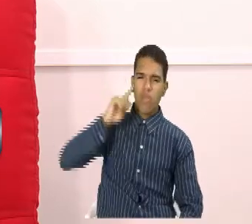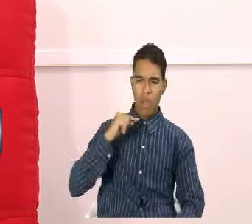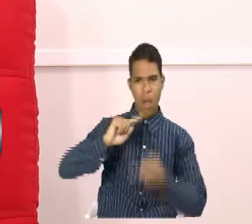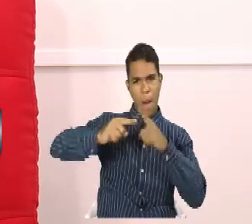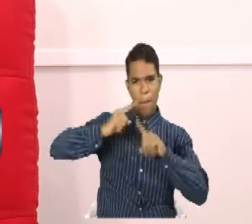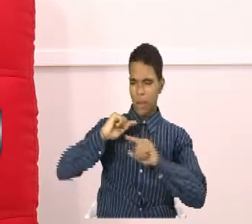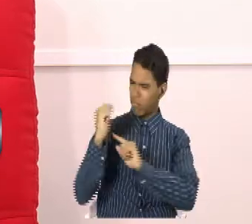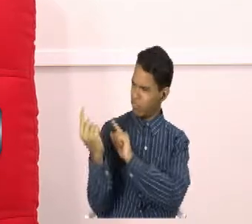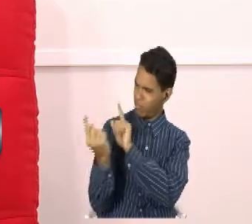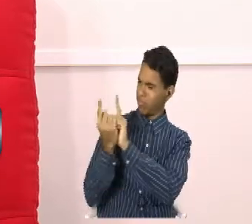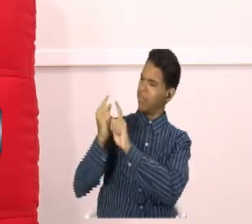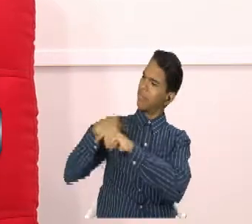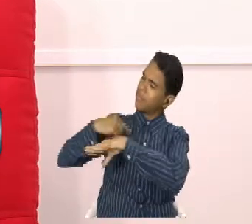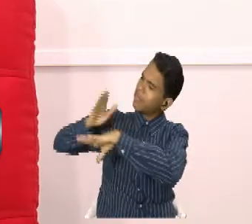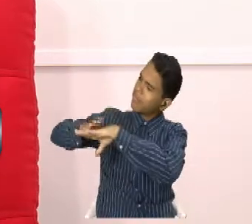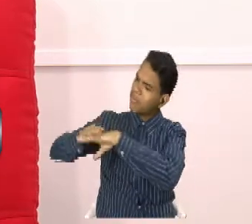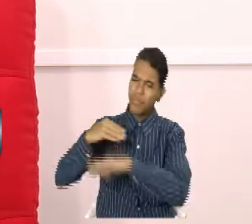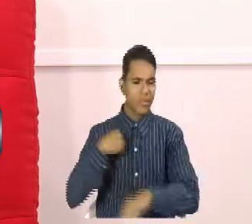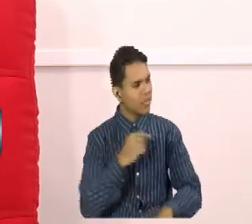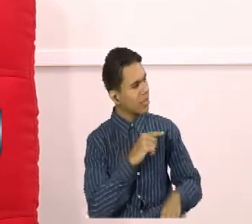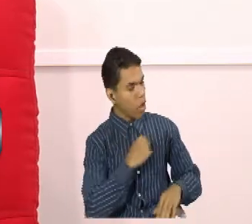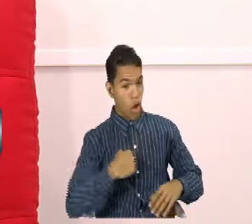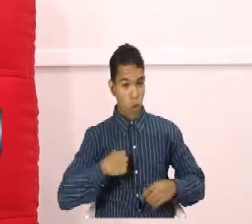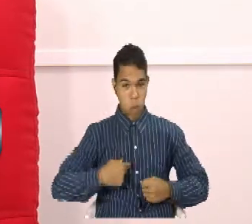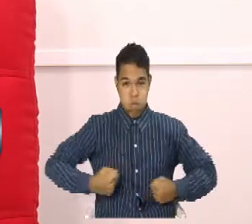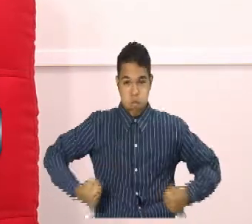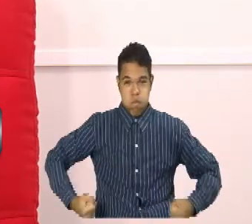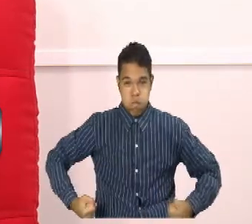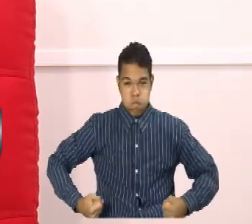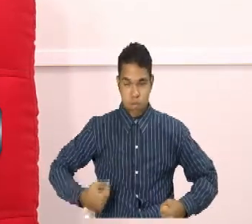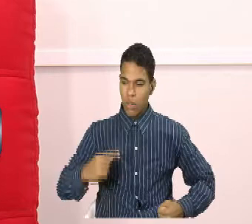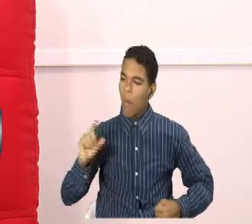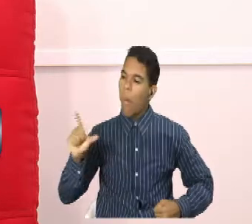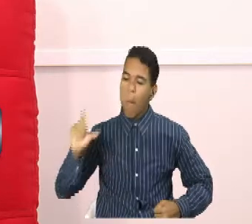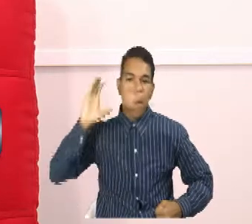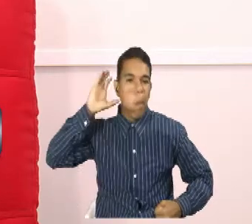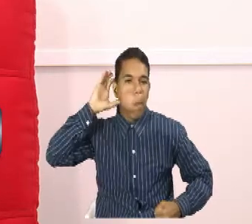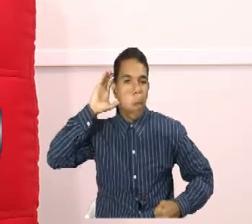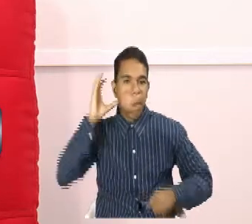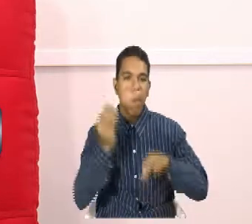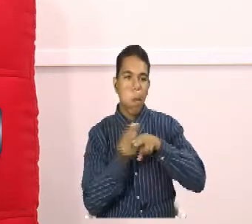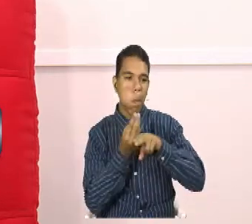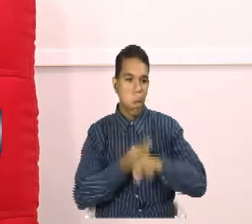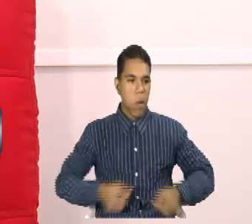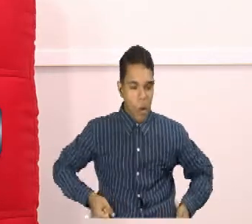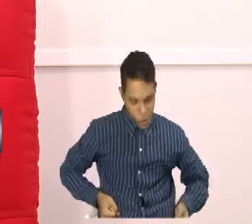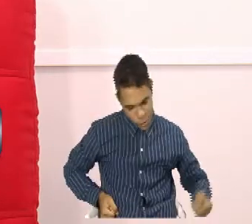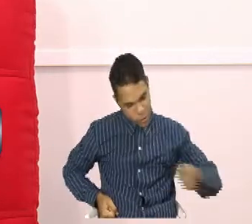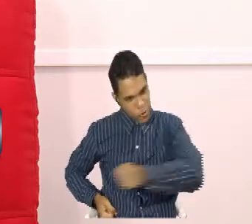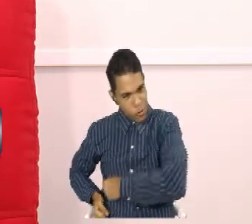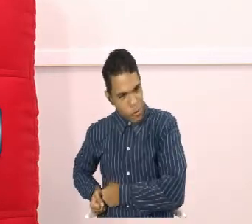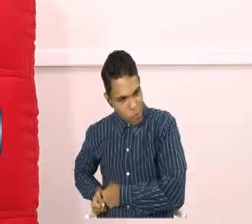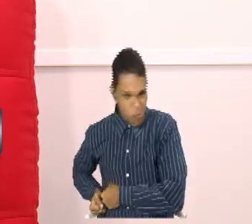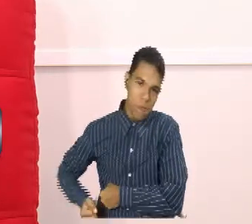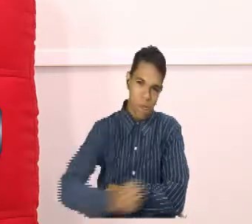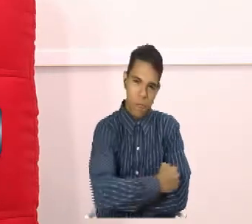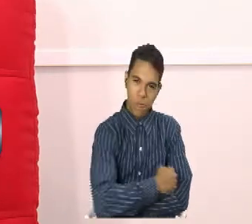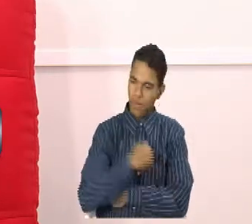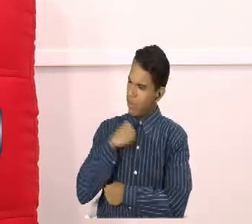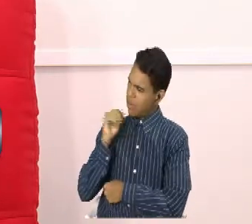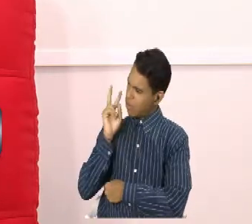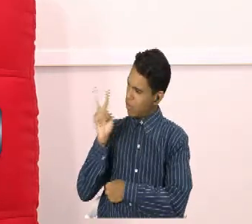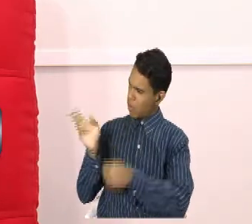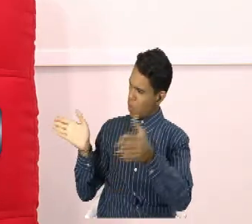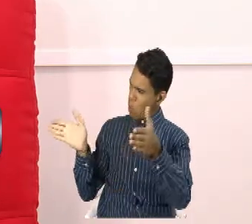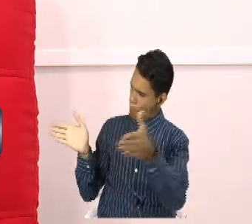comprimido. Porque es gordito y estaba usando una faja, pero yo sé que él es bastante gordito y se veía un poco más delgado. Oye, ¿estás